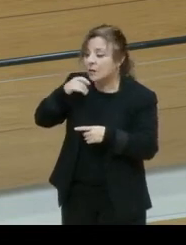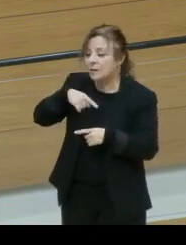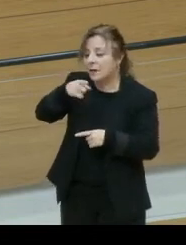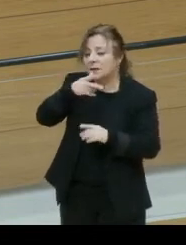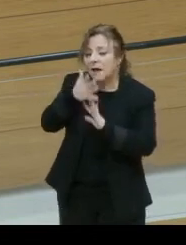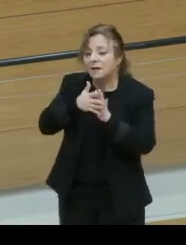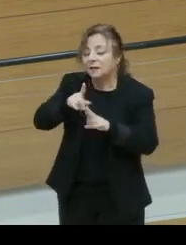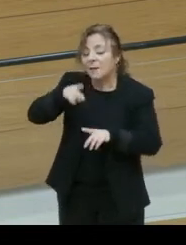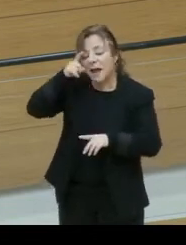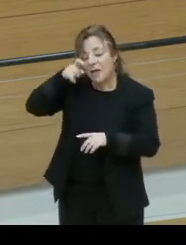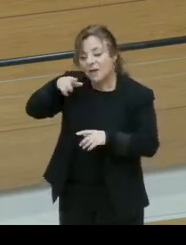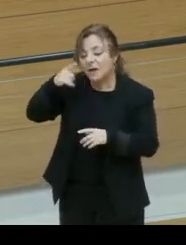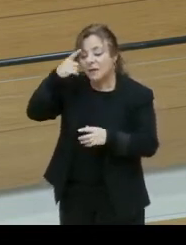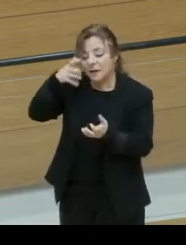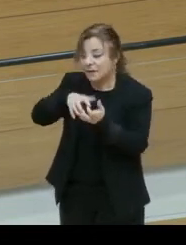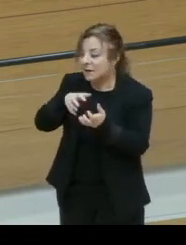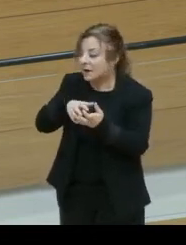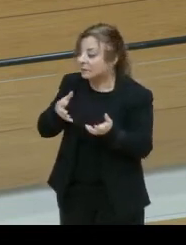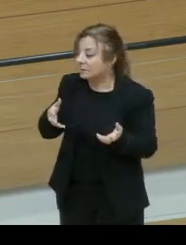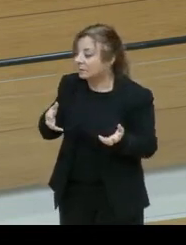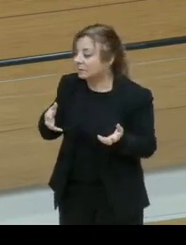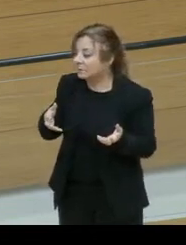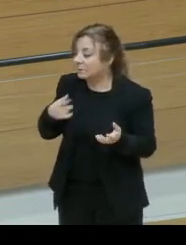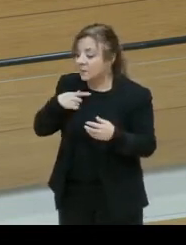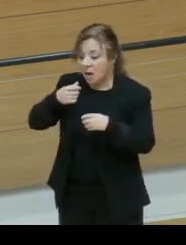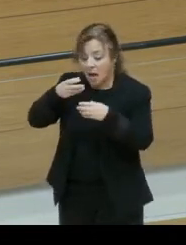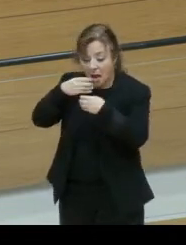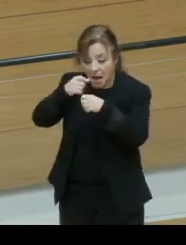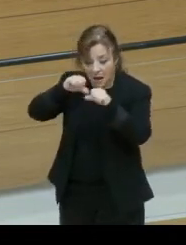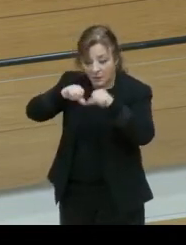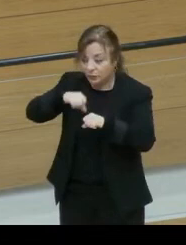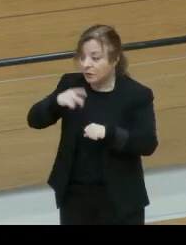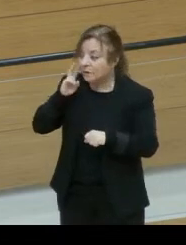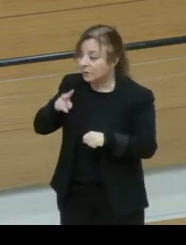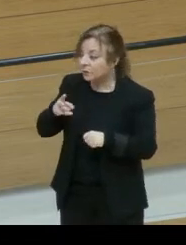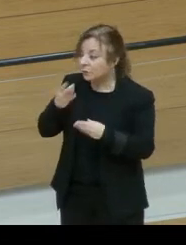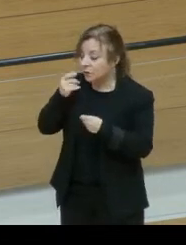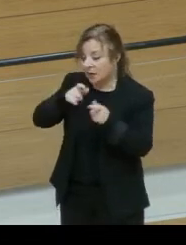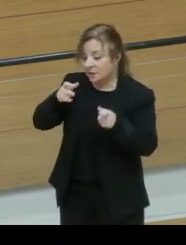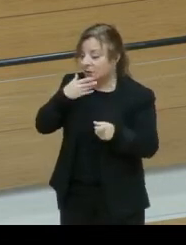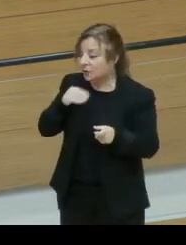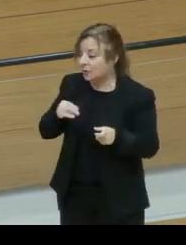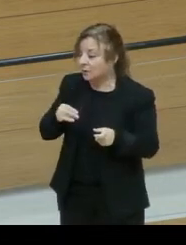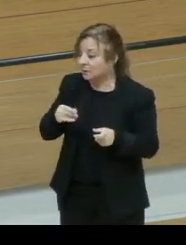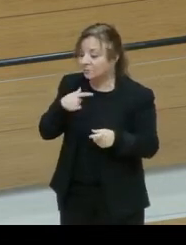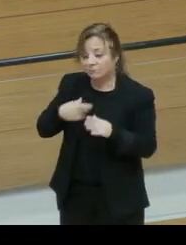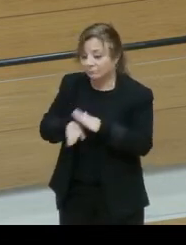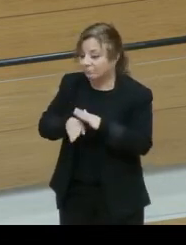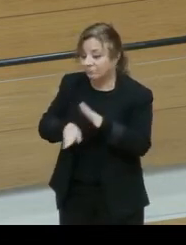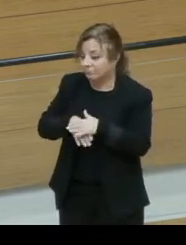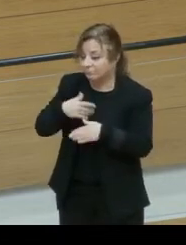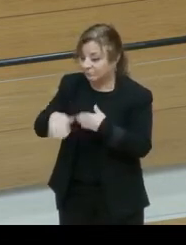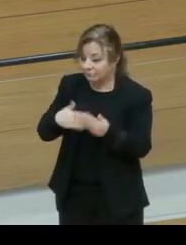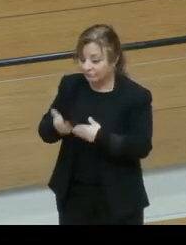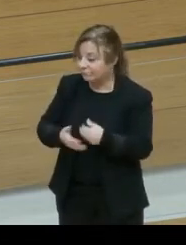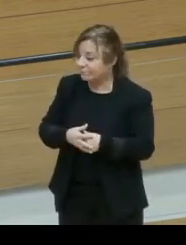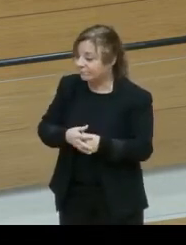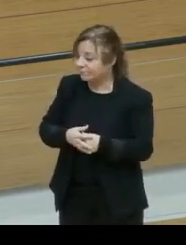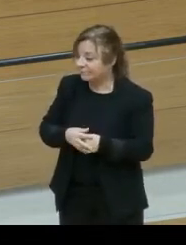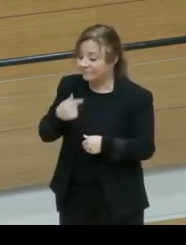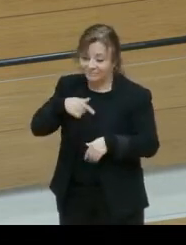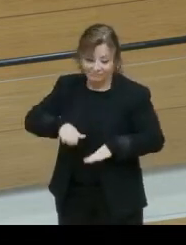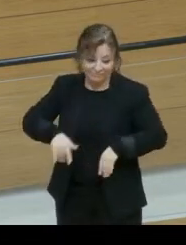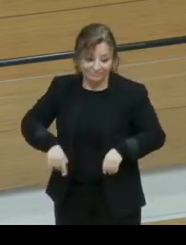cerebral y el laboratorio, como habéis visto, ahí son mucha gente joven. Entonces ahí continué y aquí